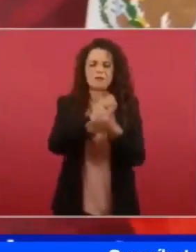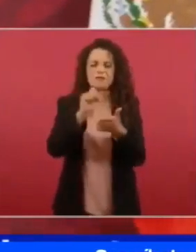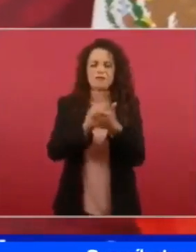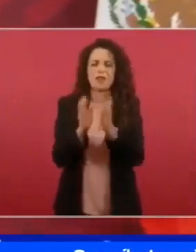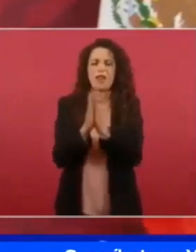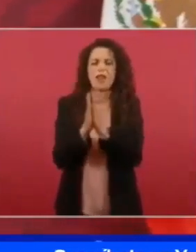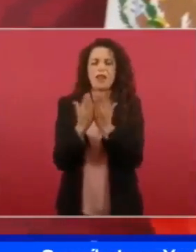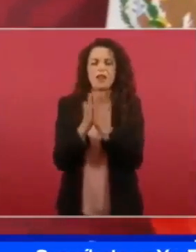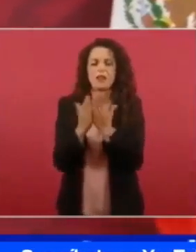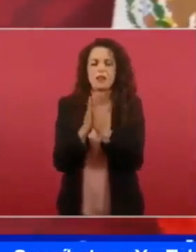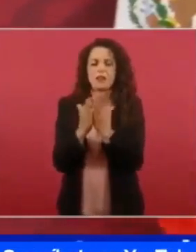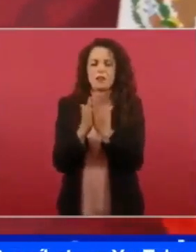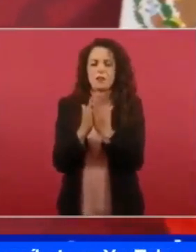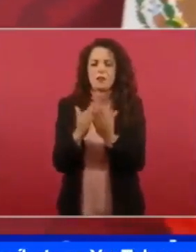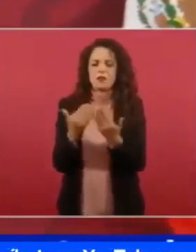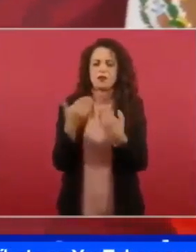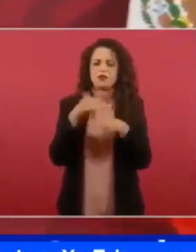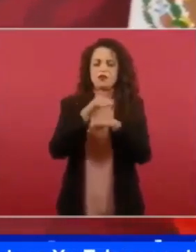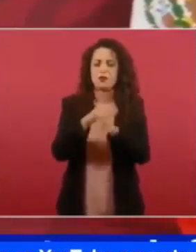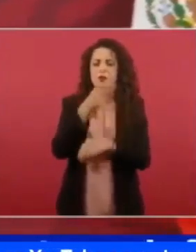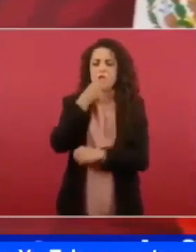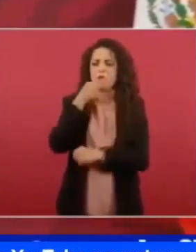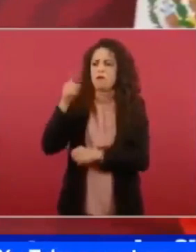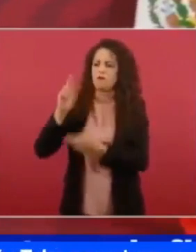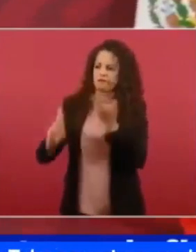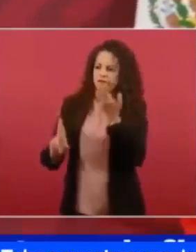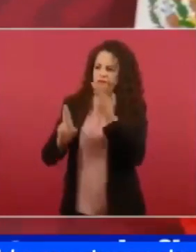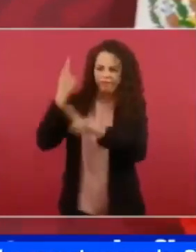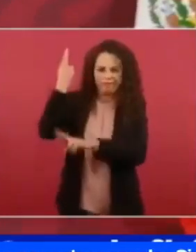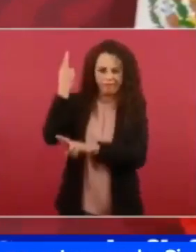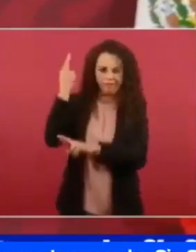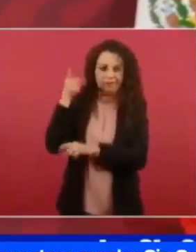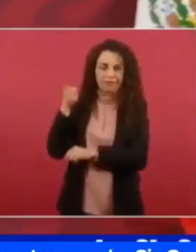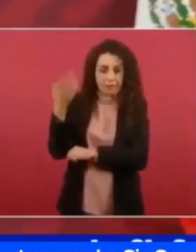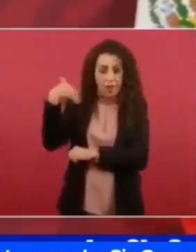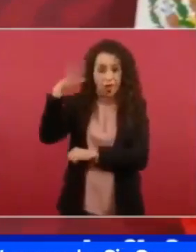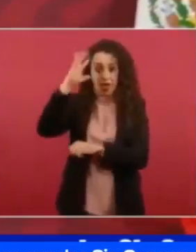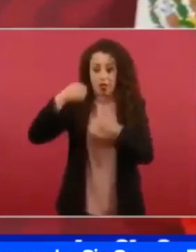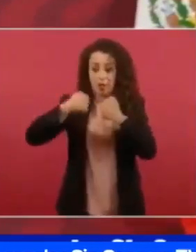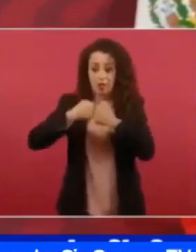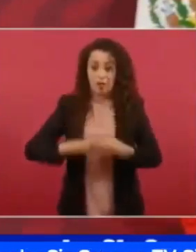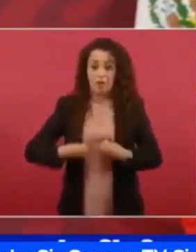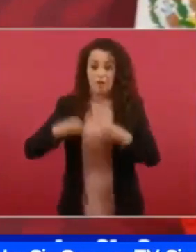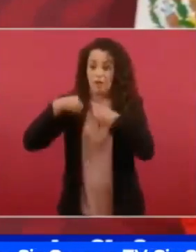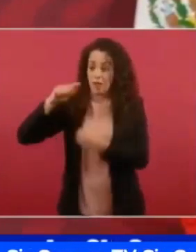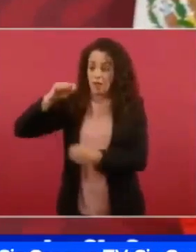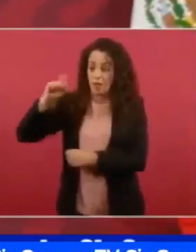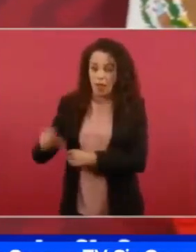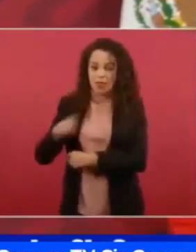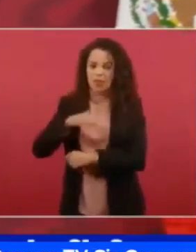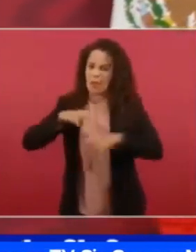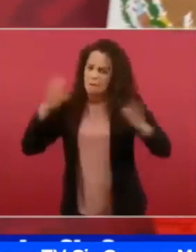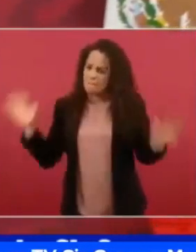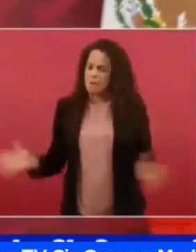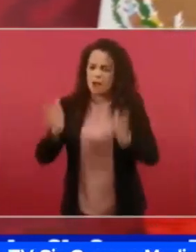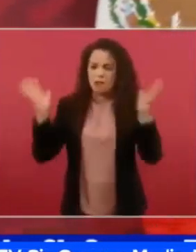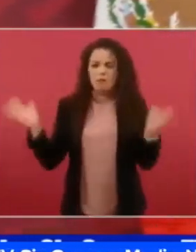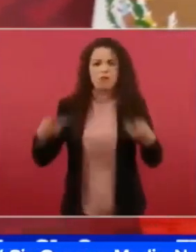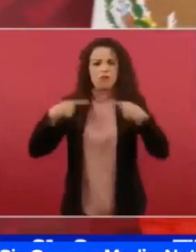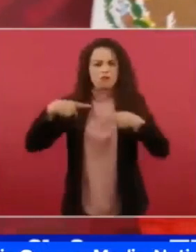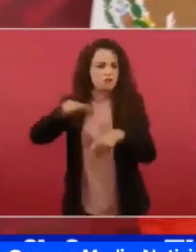de la frontera que vivió en Texas, que convocó al pueblo de México a tomar las armas